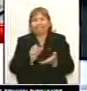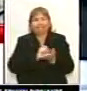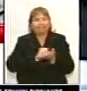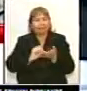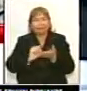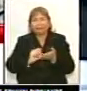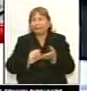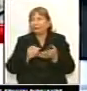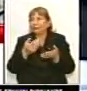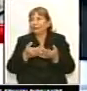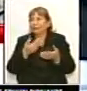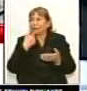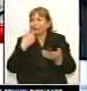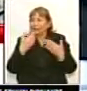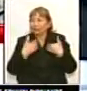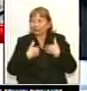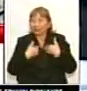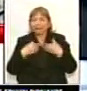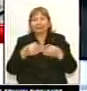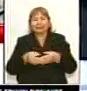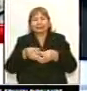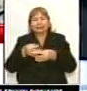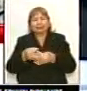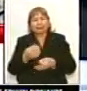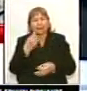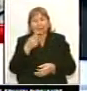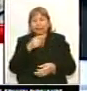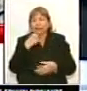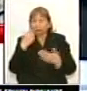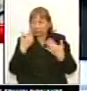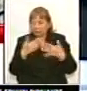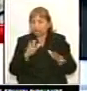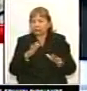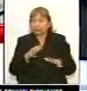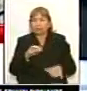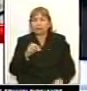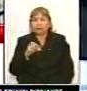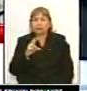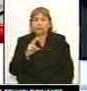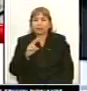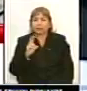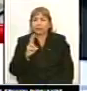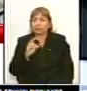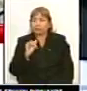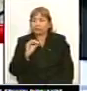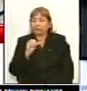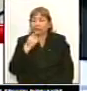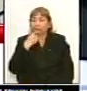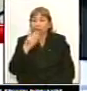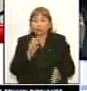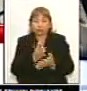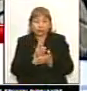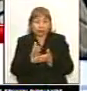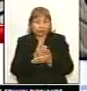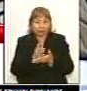previsional es el que tenga que ceder. Ya una vez tuvimos un sistema previsional, y algunos que participamos